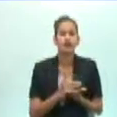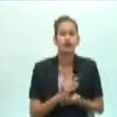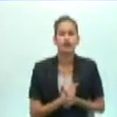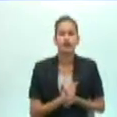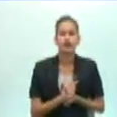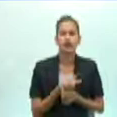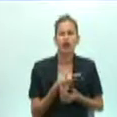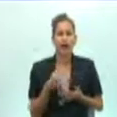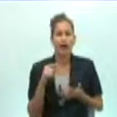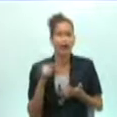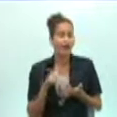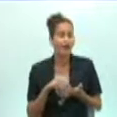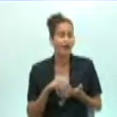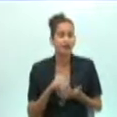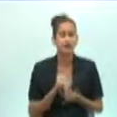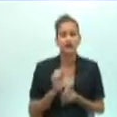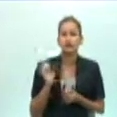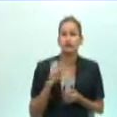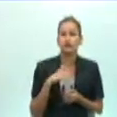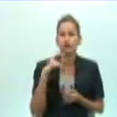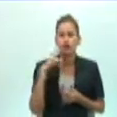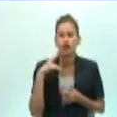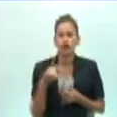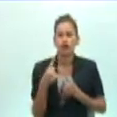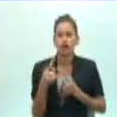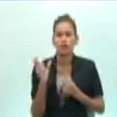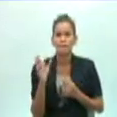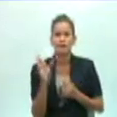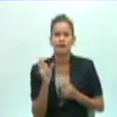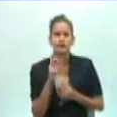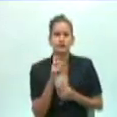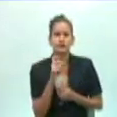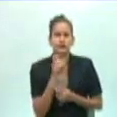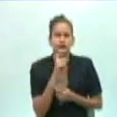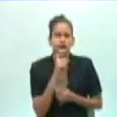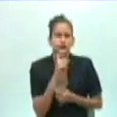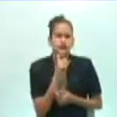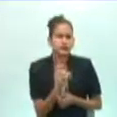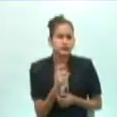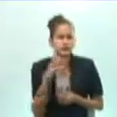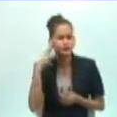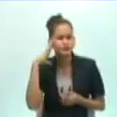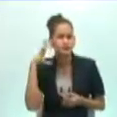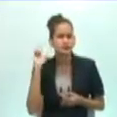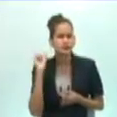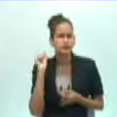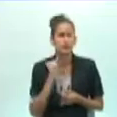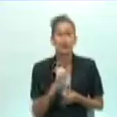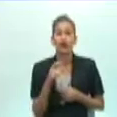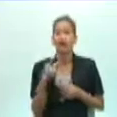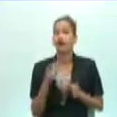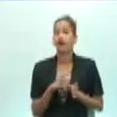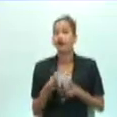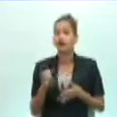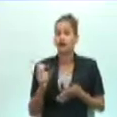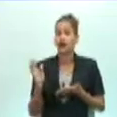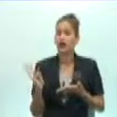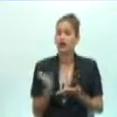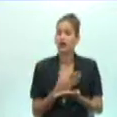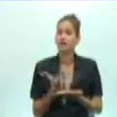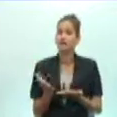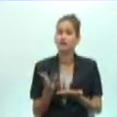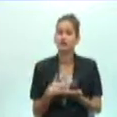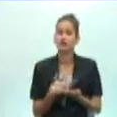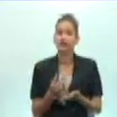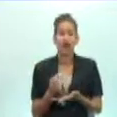de difícil comprensión, su libreta de lengua española, que ya deben tener lista, y por supuesto, el lápiz